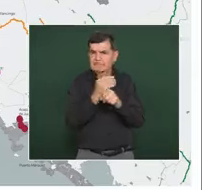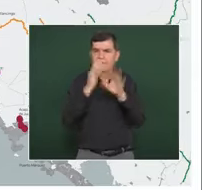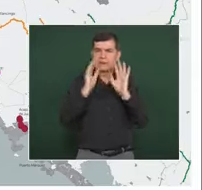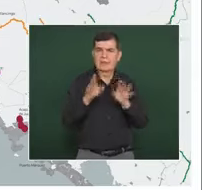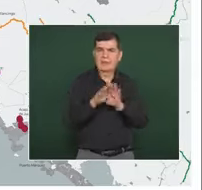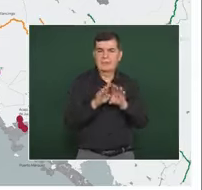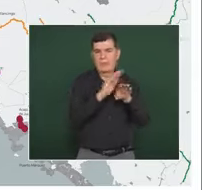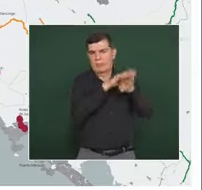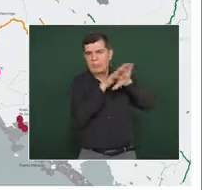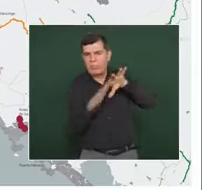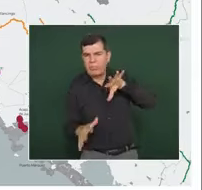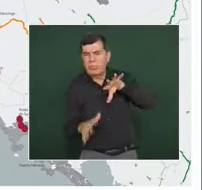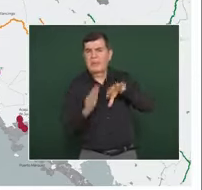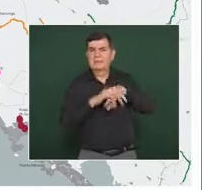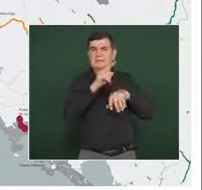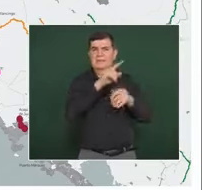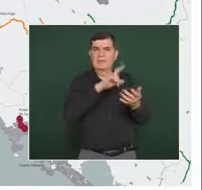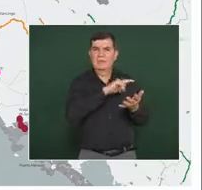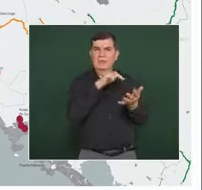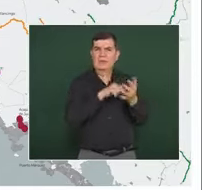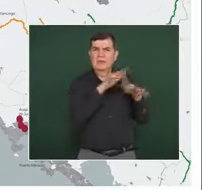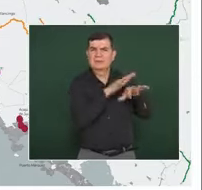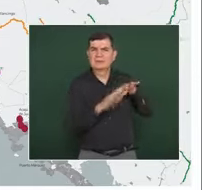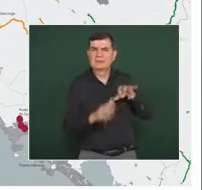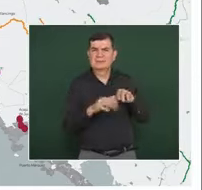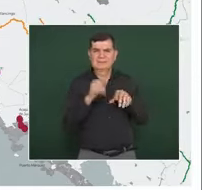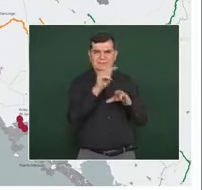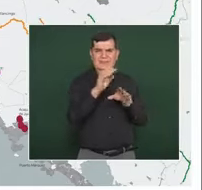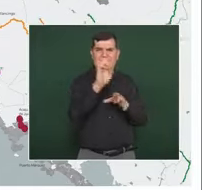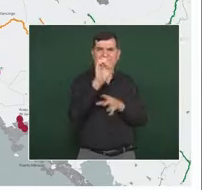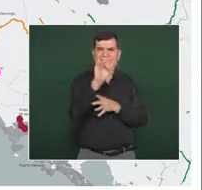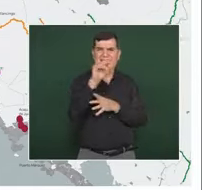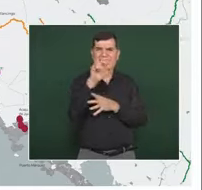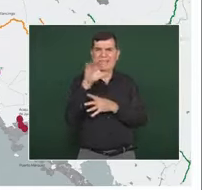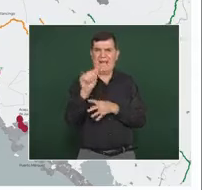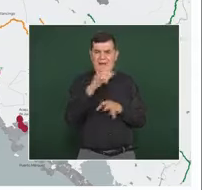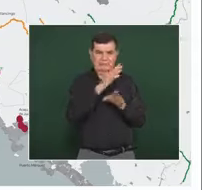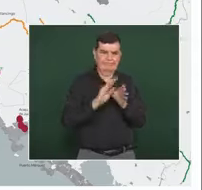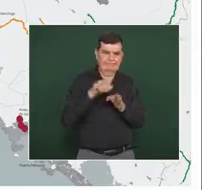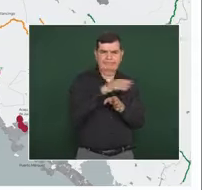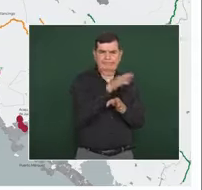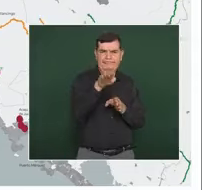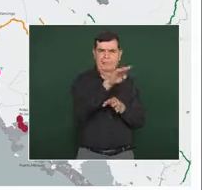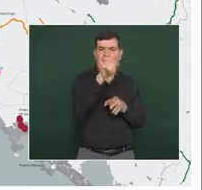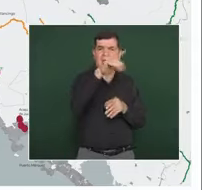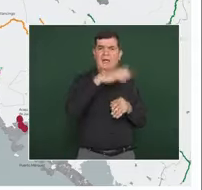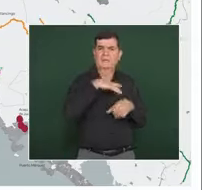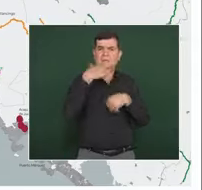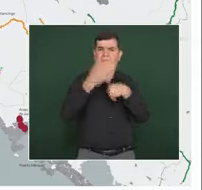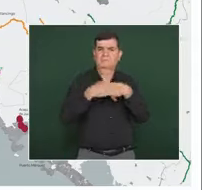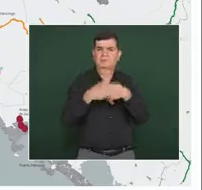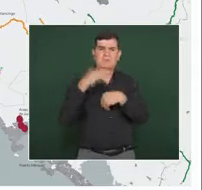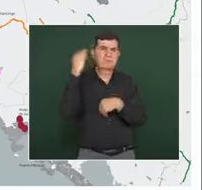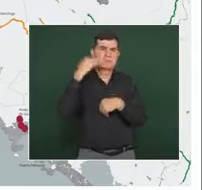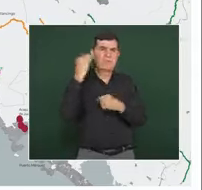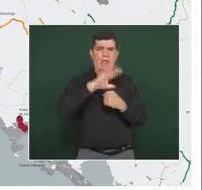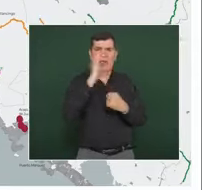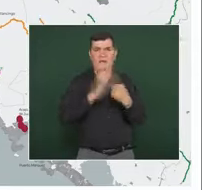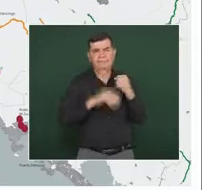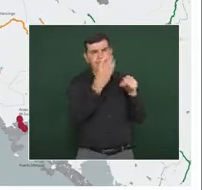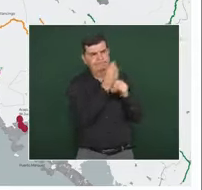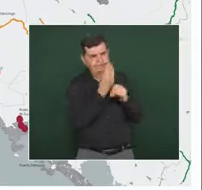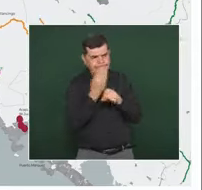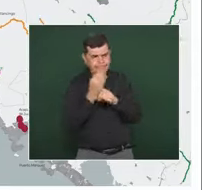un deslave que se presentó en la Avenida Escénica y estará concluida hacia fines de marzo de este